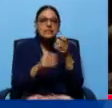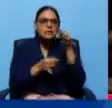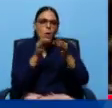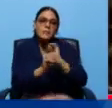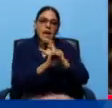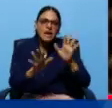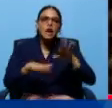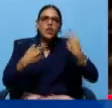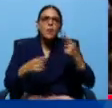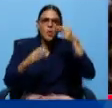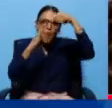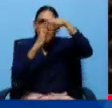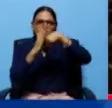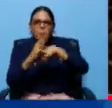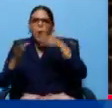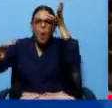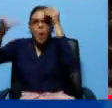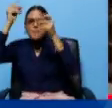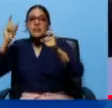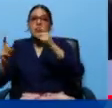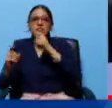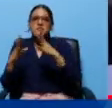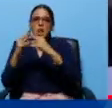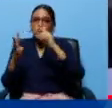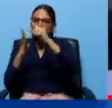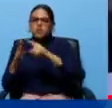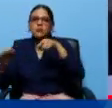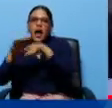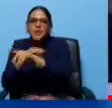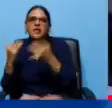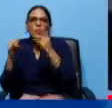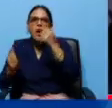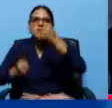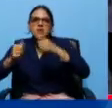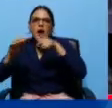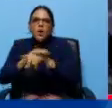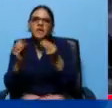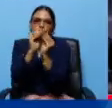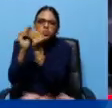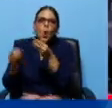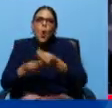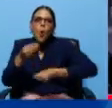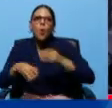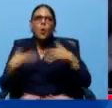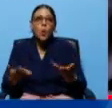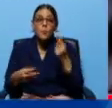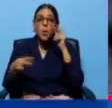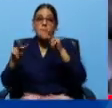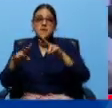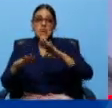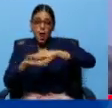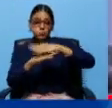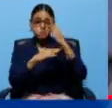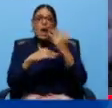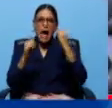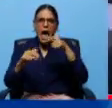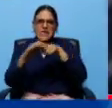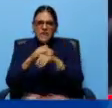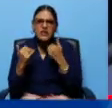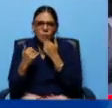básico hasta formarse en el sexto año que ya van a pasantía. ¿Y este carro qué tal? Vamos a abrir el capó. ¿Tiene agua aquí adentro?